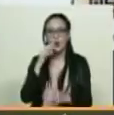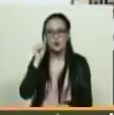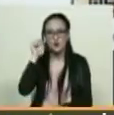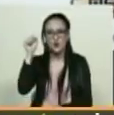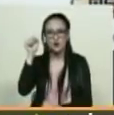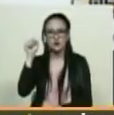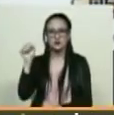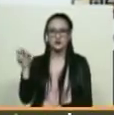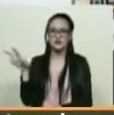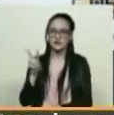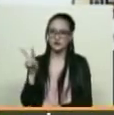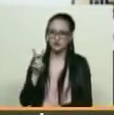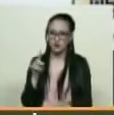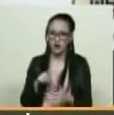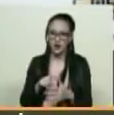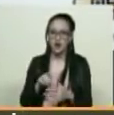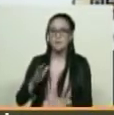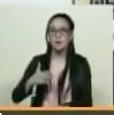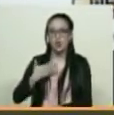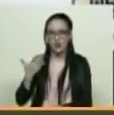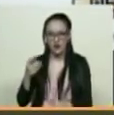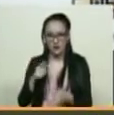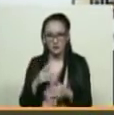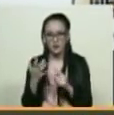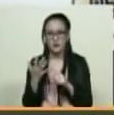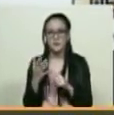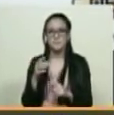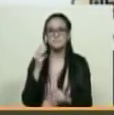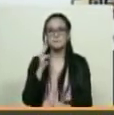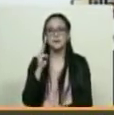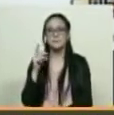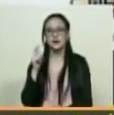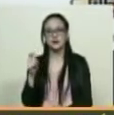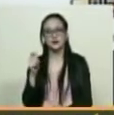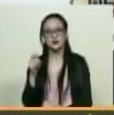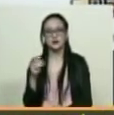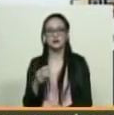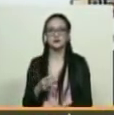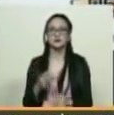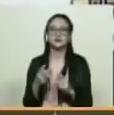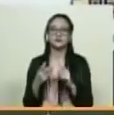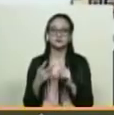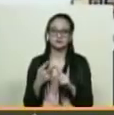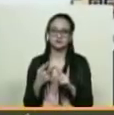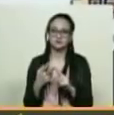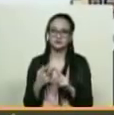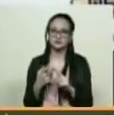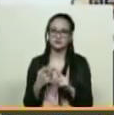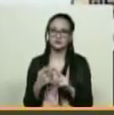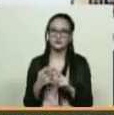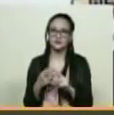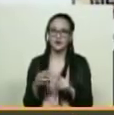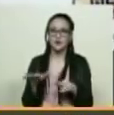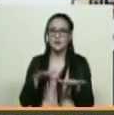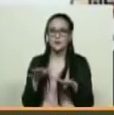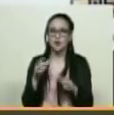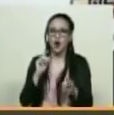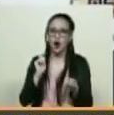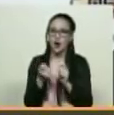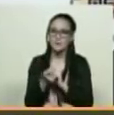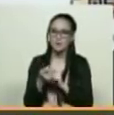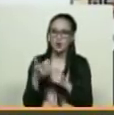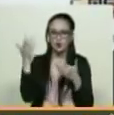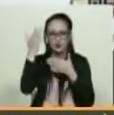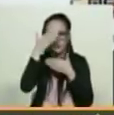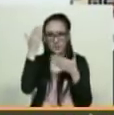Venezuela, Partido Podemos, Partido Patria para Todos, Movimiento para un Cambio, Tupamaro